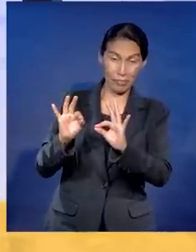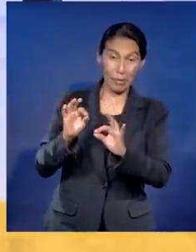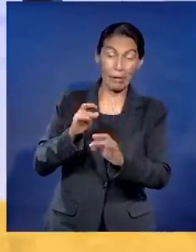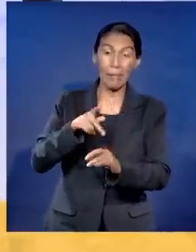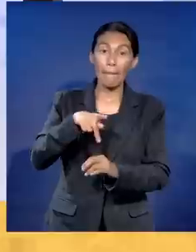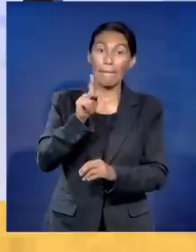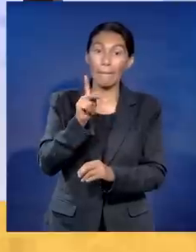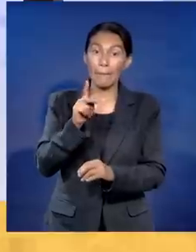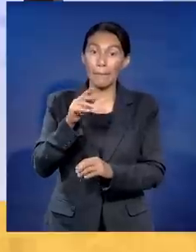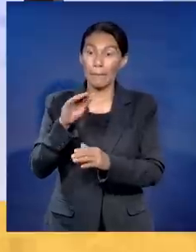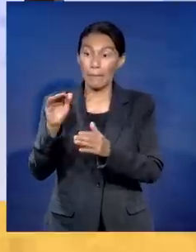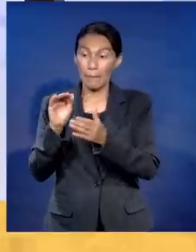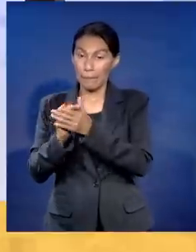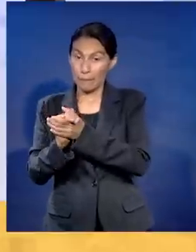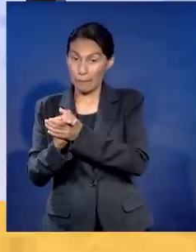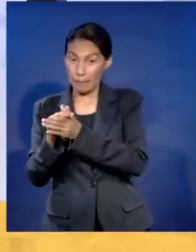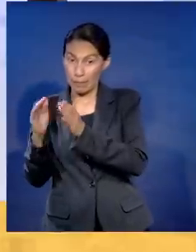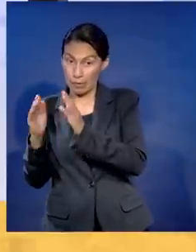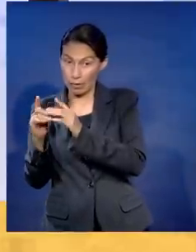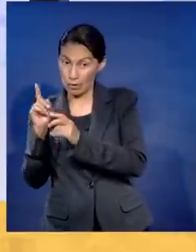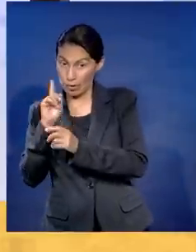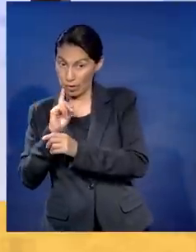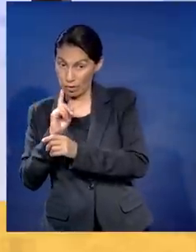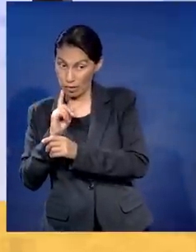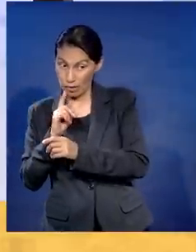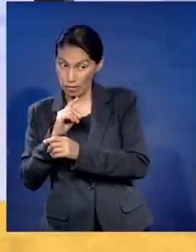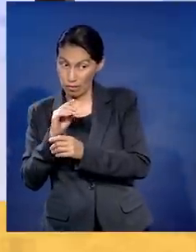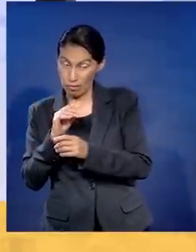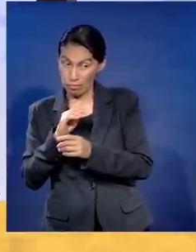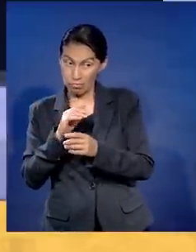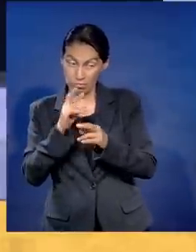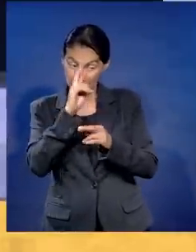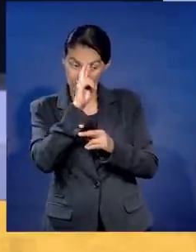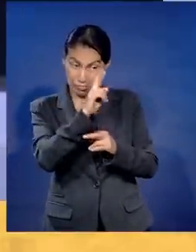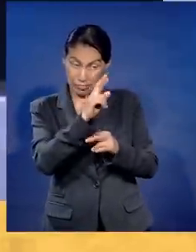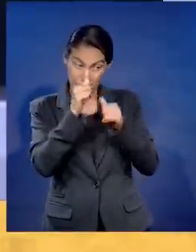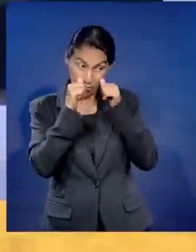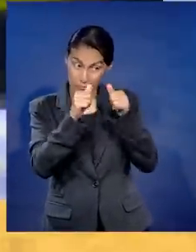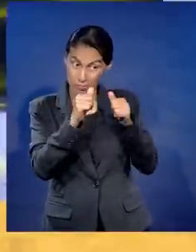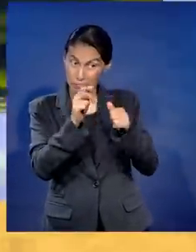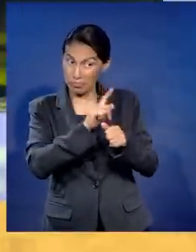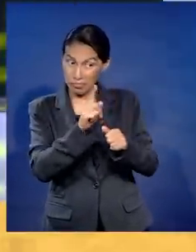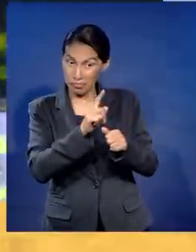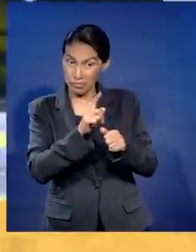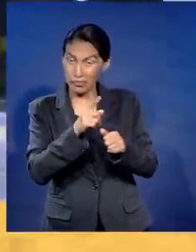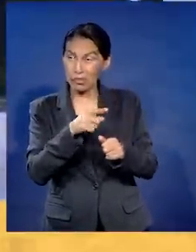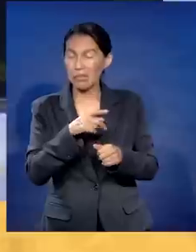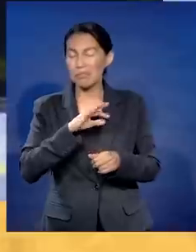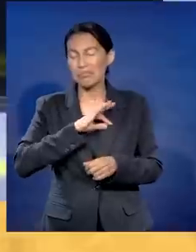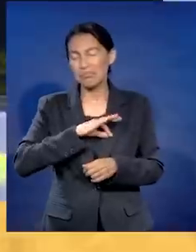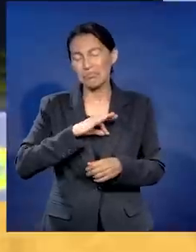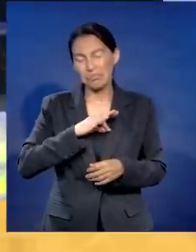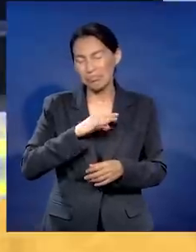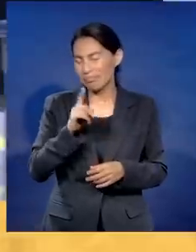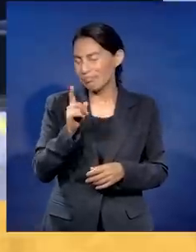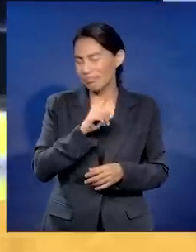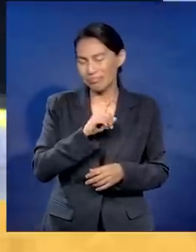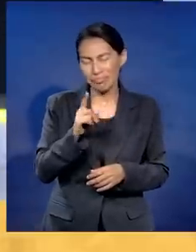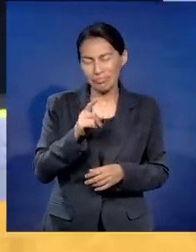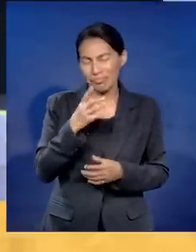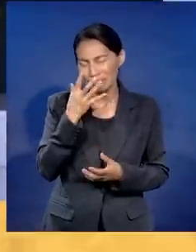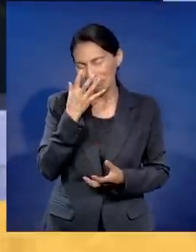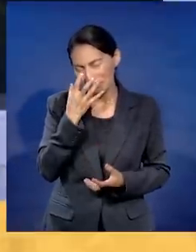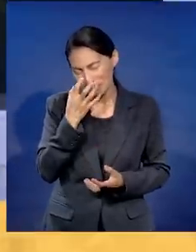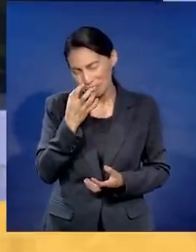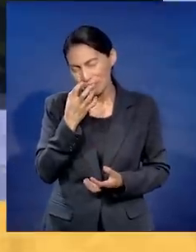Puede ser súper admirado por muchas personas. Pero si en su casa no lo respetan, no lo admiran, es infeliz.